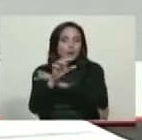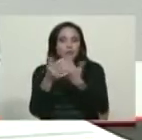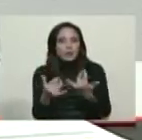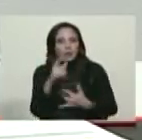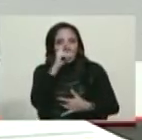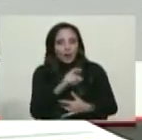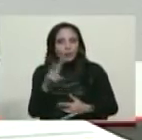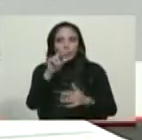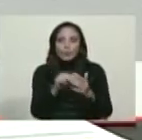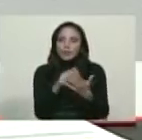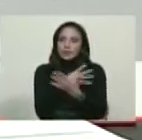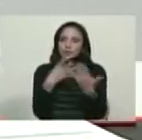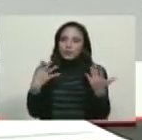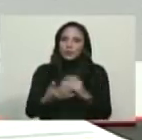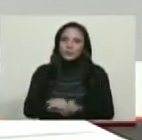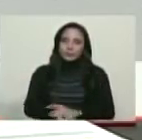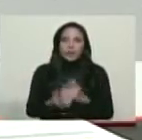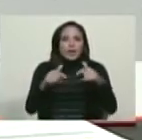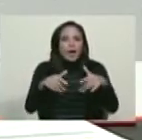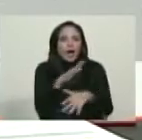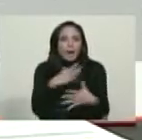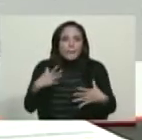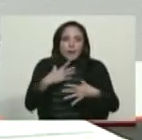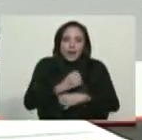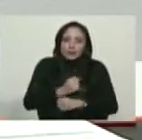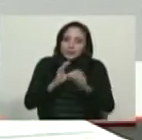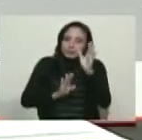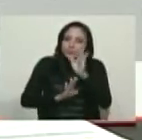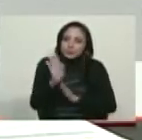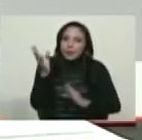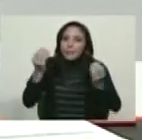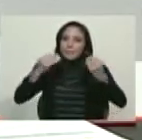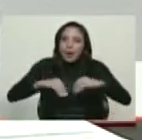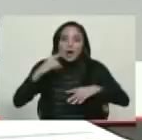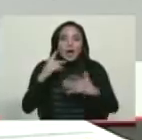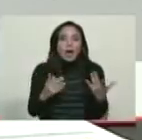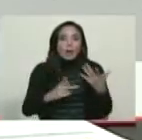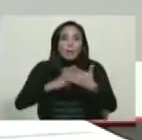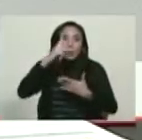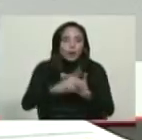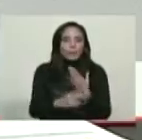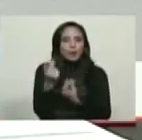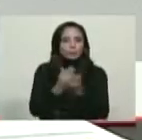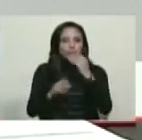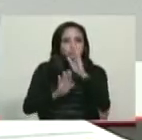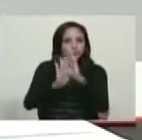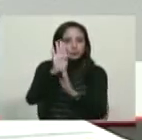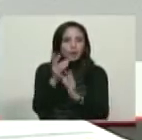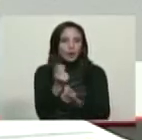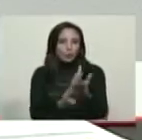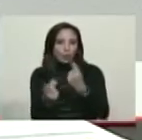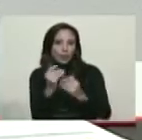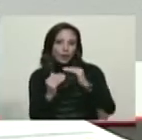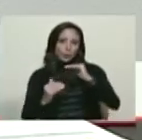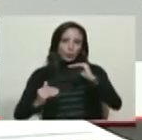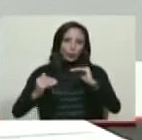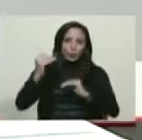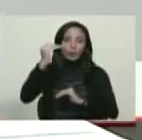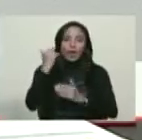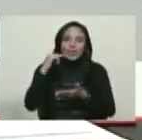año 2019, donde la esperanza crece, donde hay un programa económico de recuperación, crecimiento y